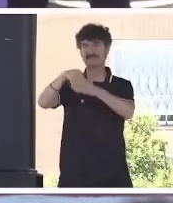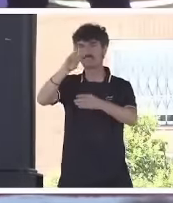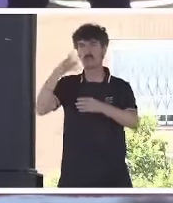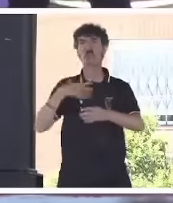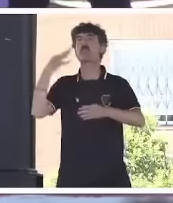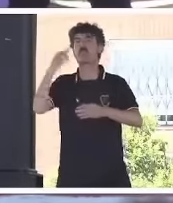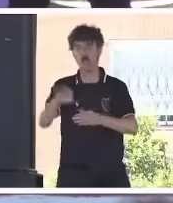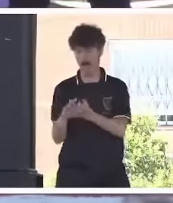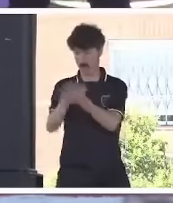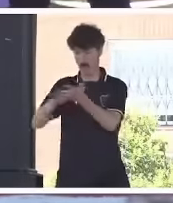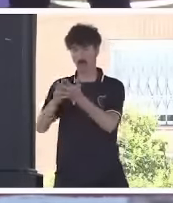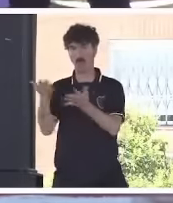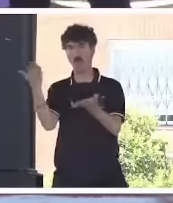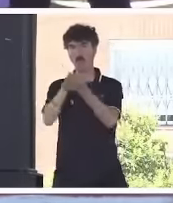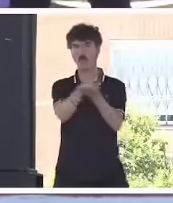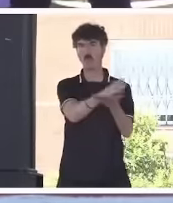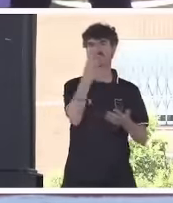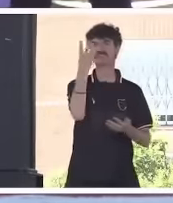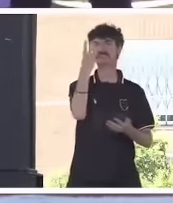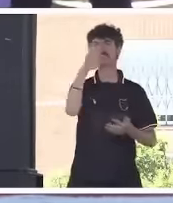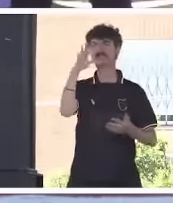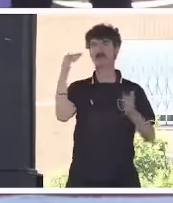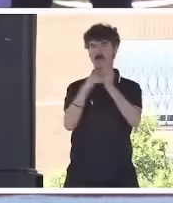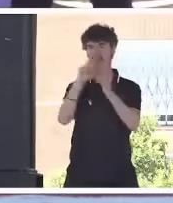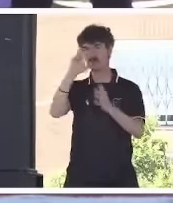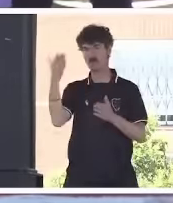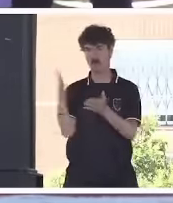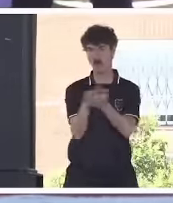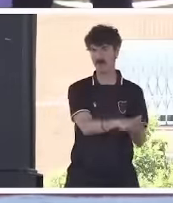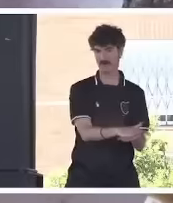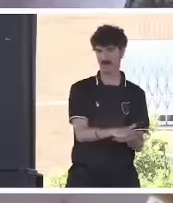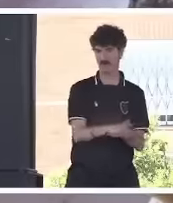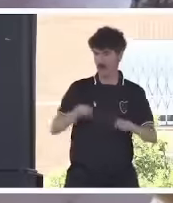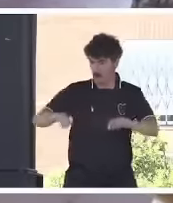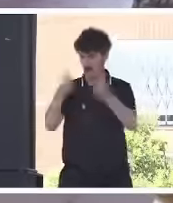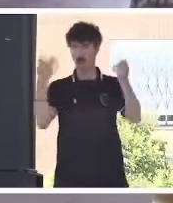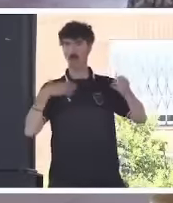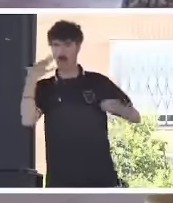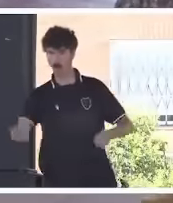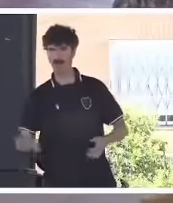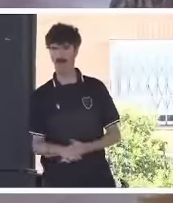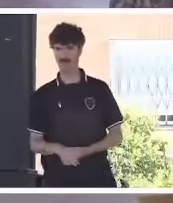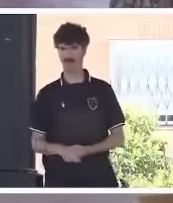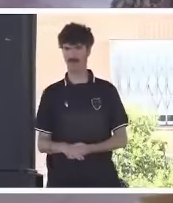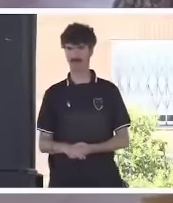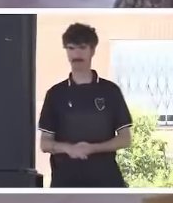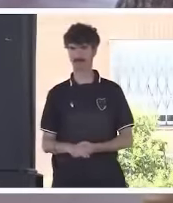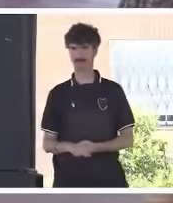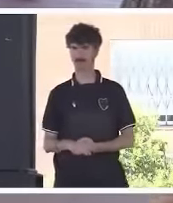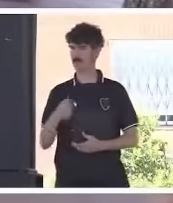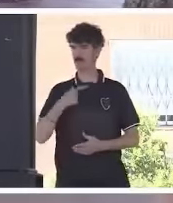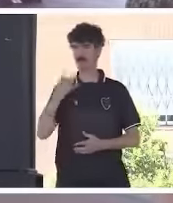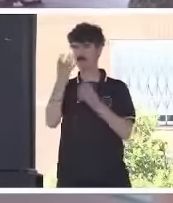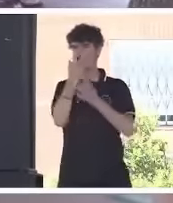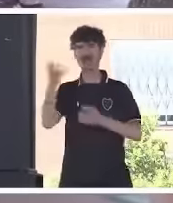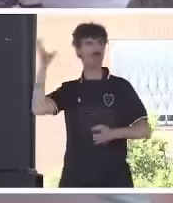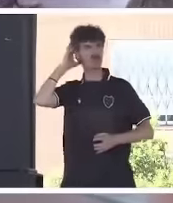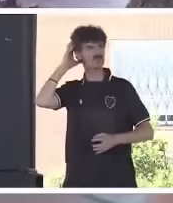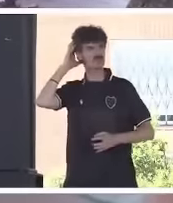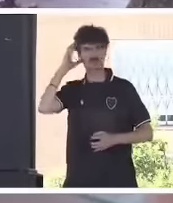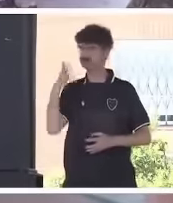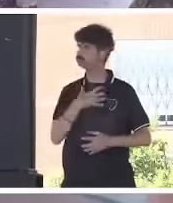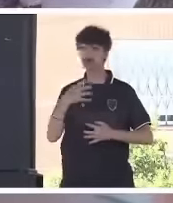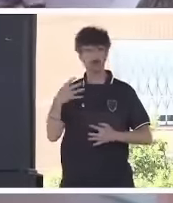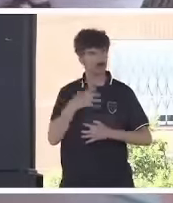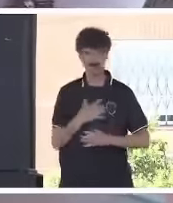mesa? Es indecente, compañeros y compañeras, es una hipocresía insoportable,